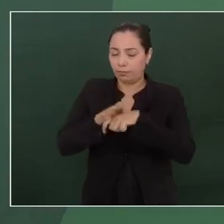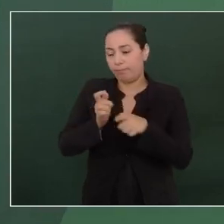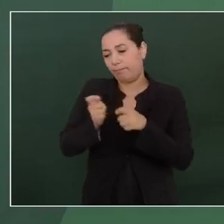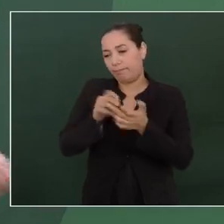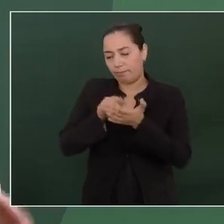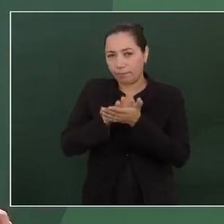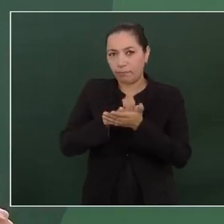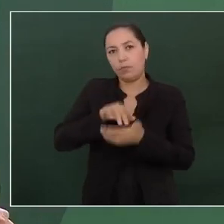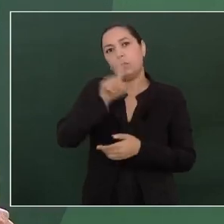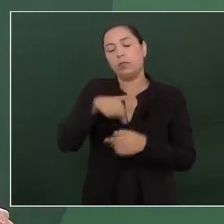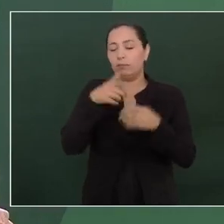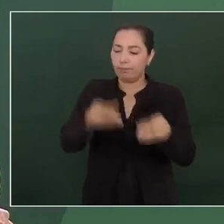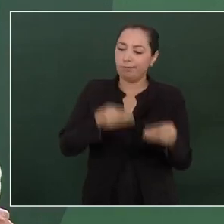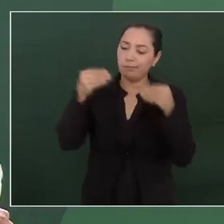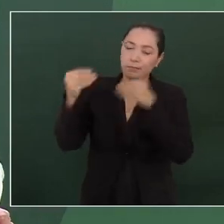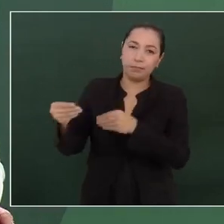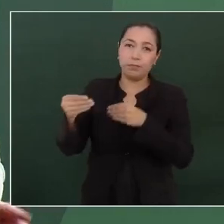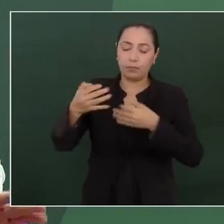al tribunal